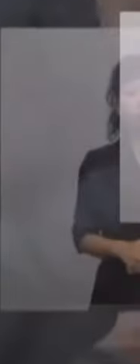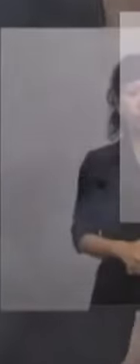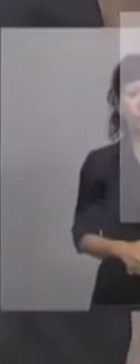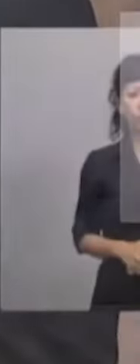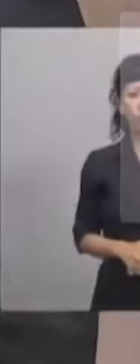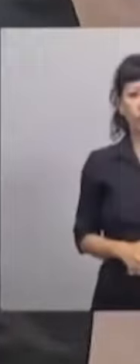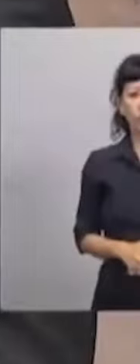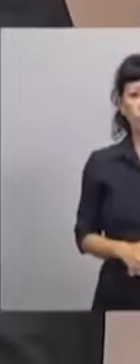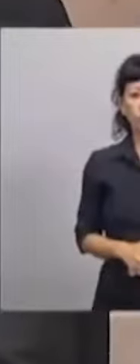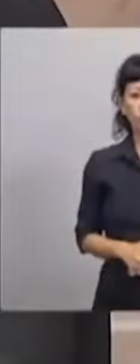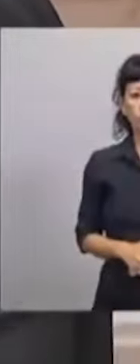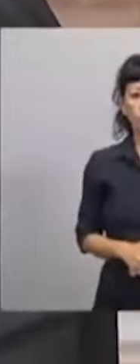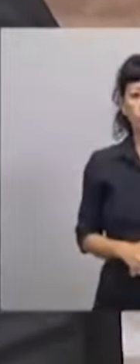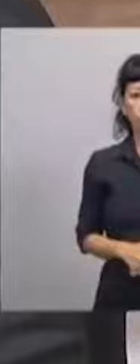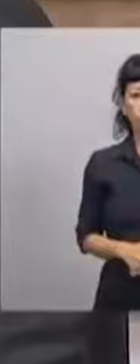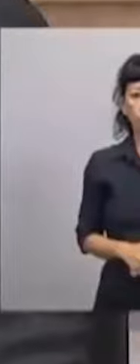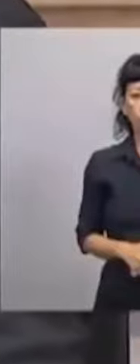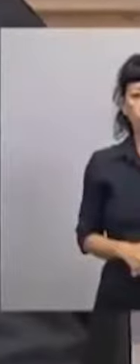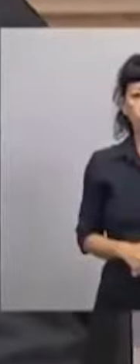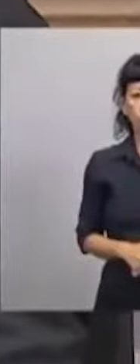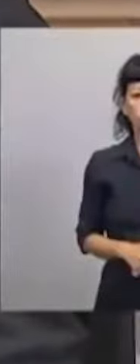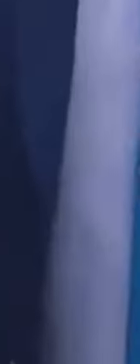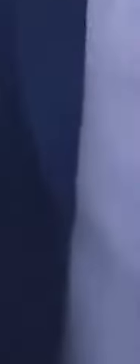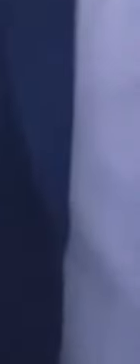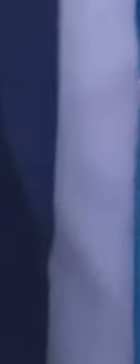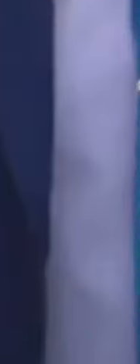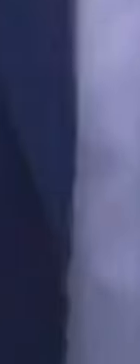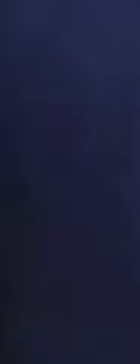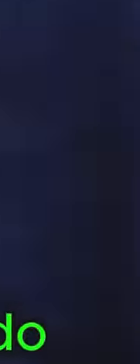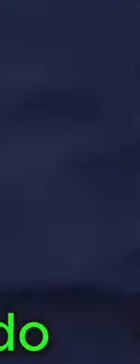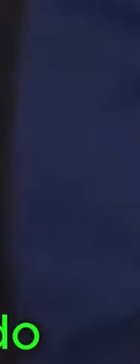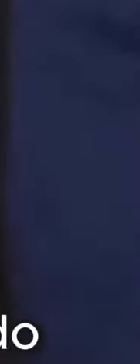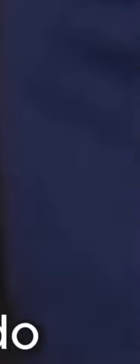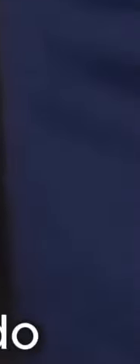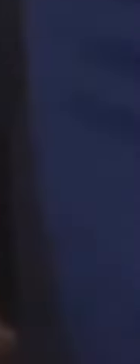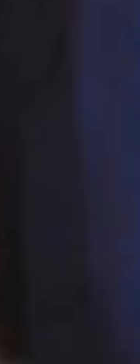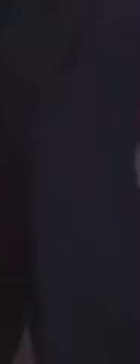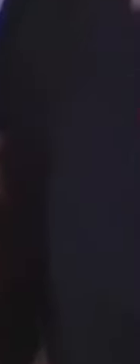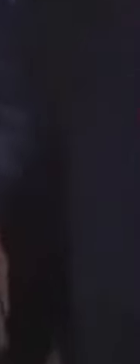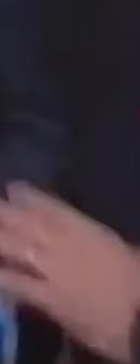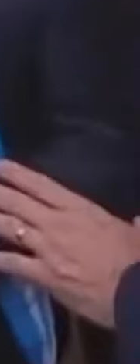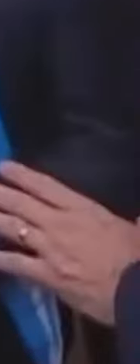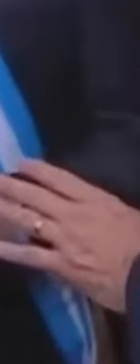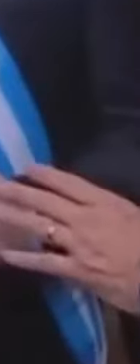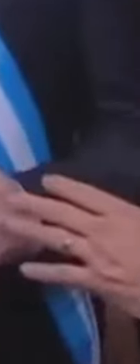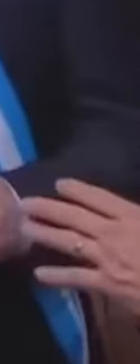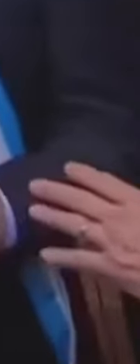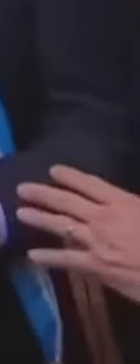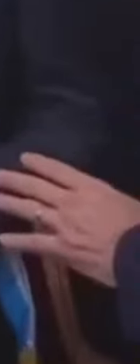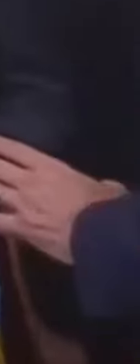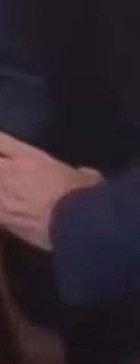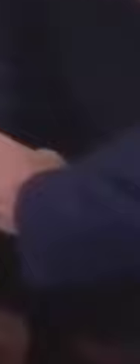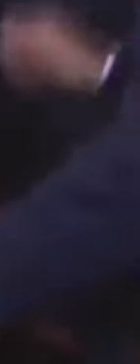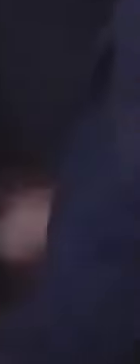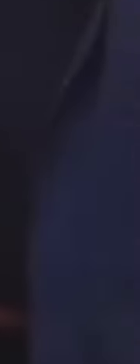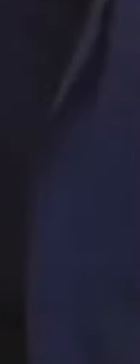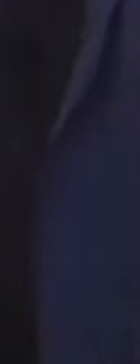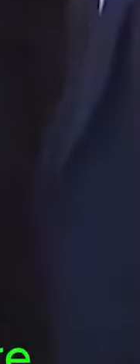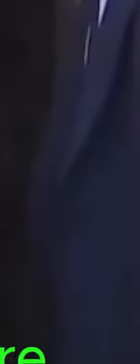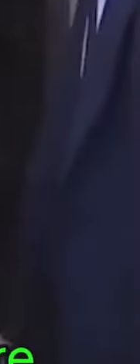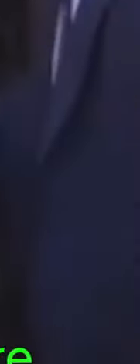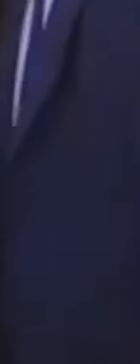juro Javier Miley asumió la presidencia de Argentina después de haber resultado ganador de las elecciones presidenciales el pasado